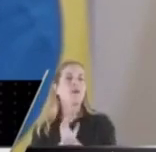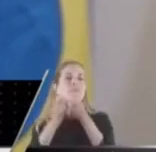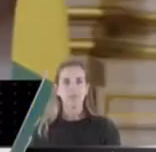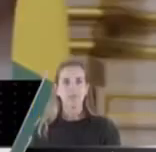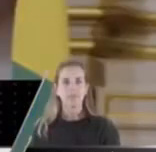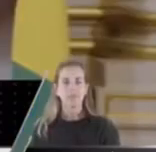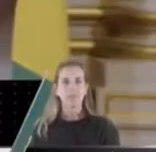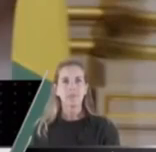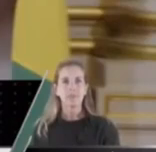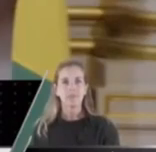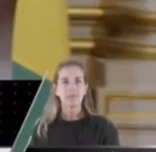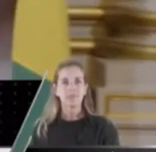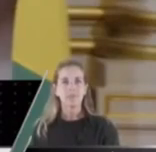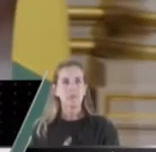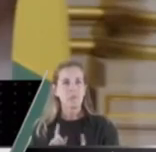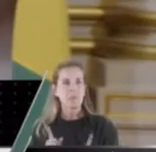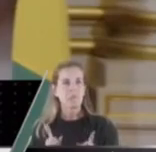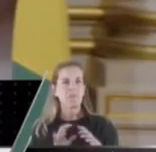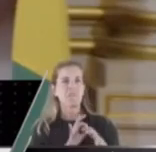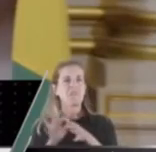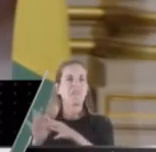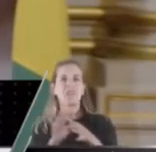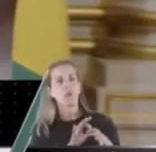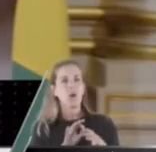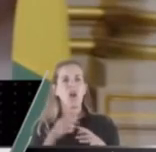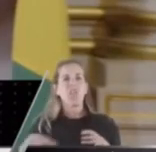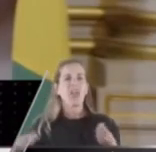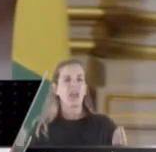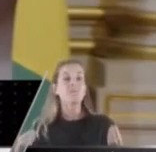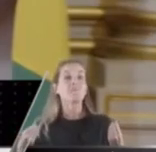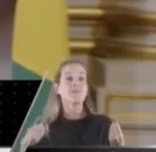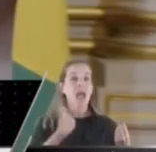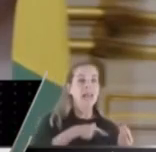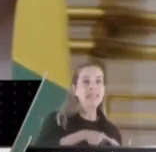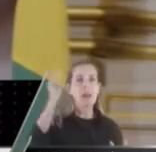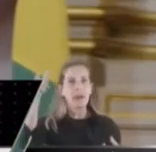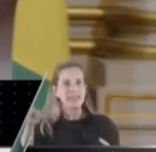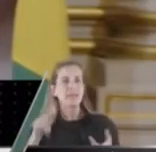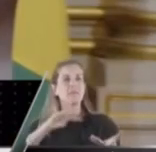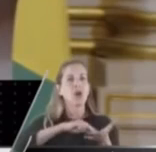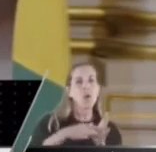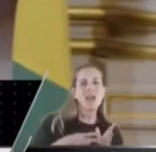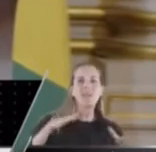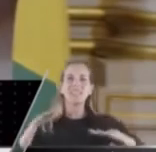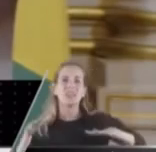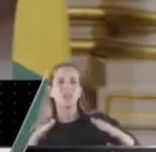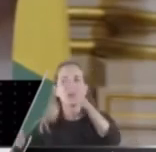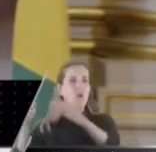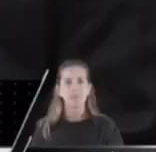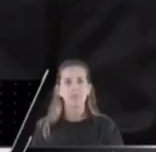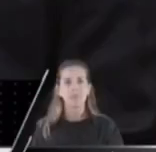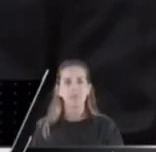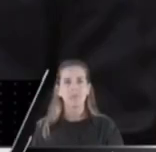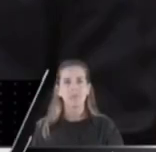a otra etapa. Nos siguen vinculando exactamente los mismos problemas y las mismas necesidades que teníamos en aquel